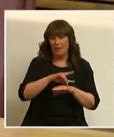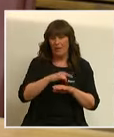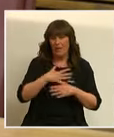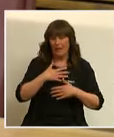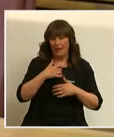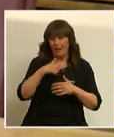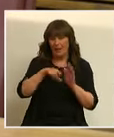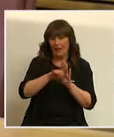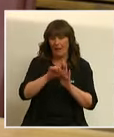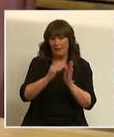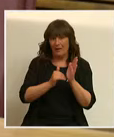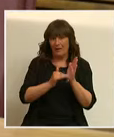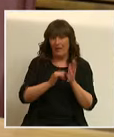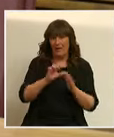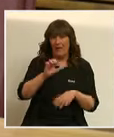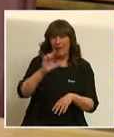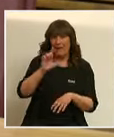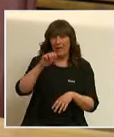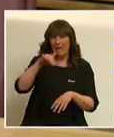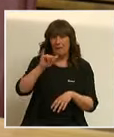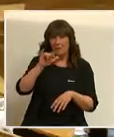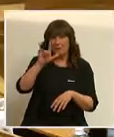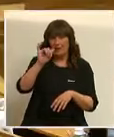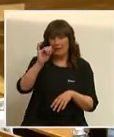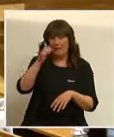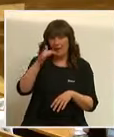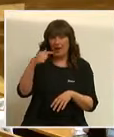senyora Elvira Garrido Lestache López.